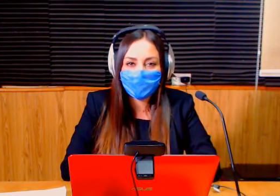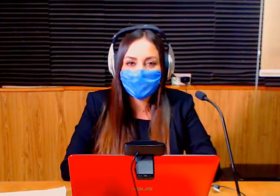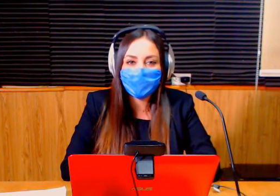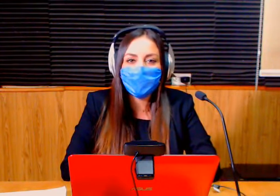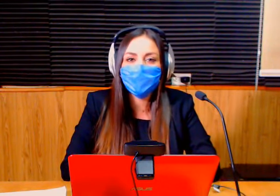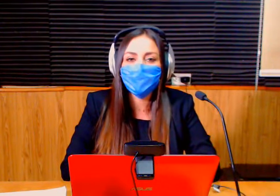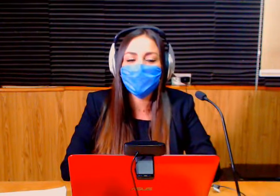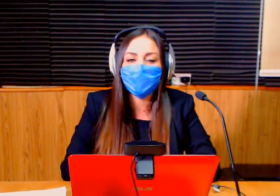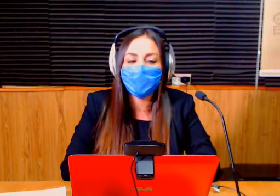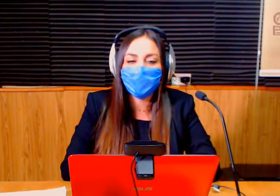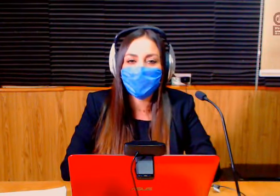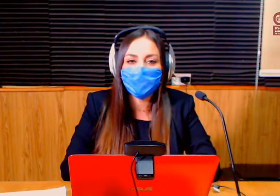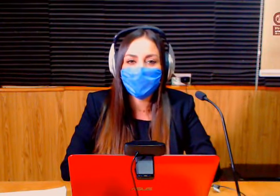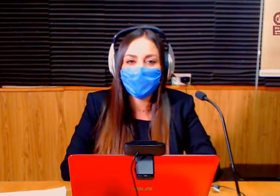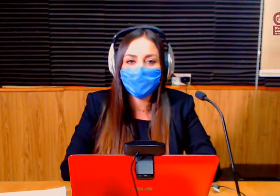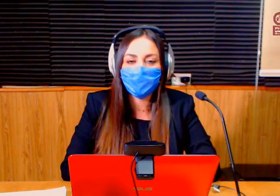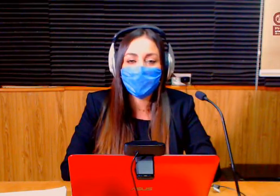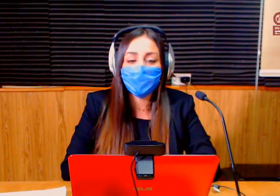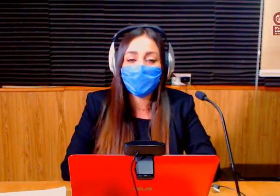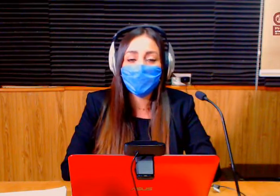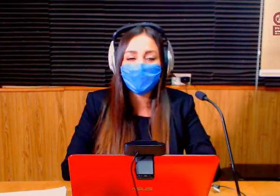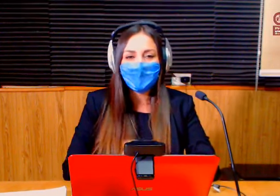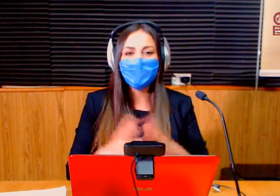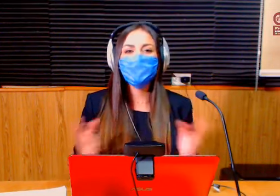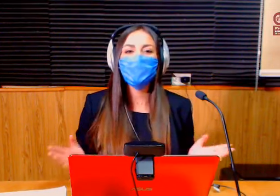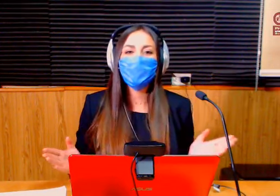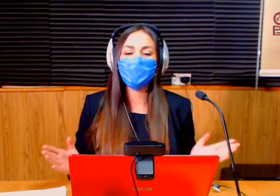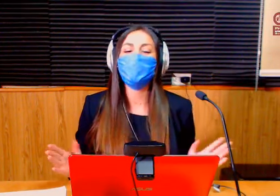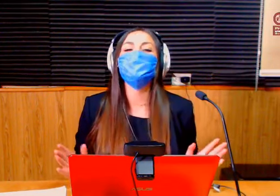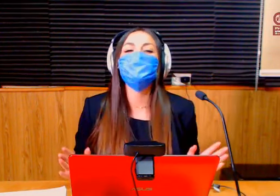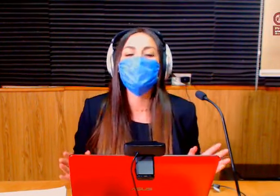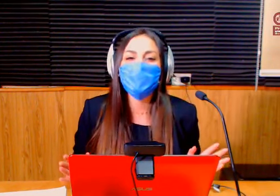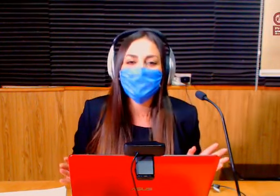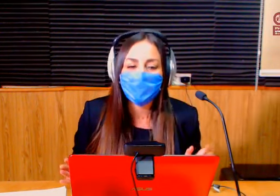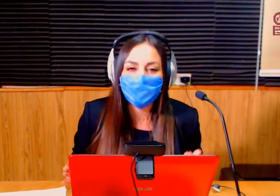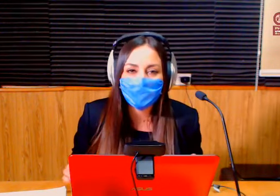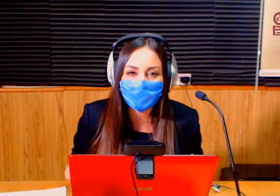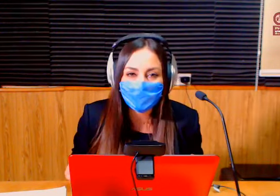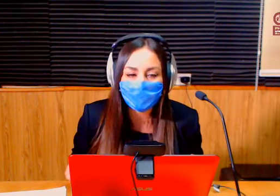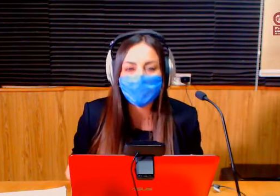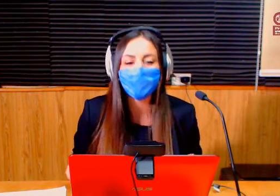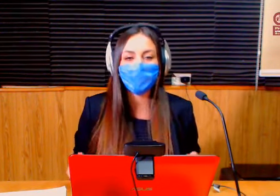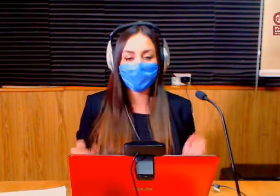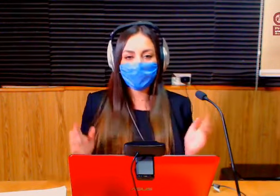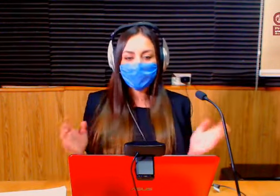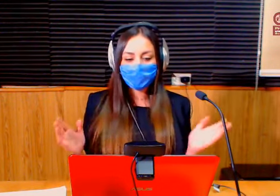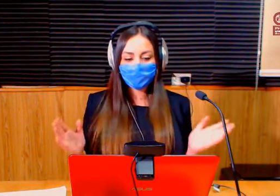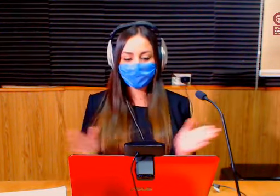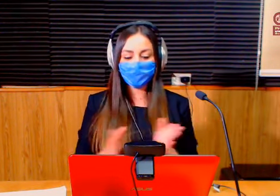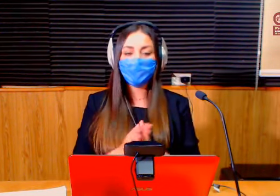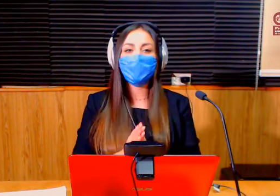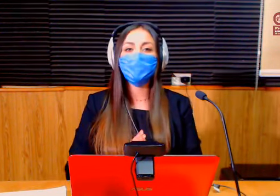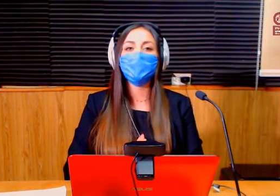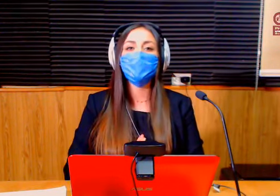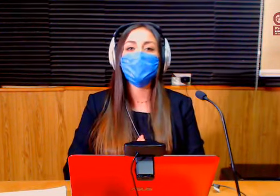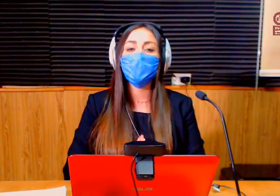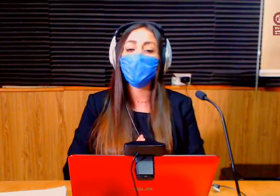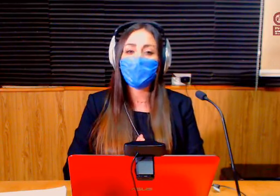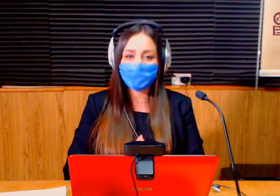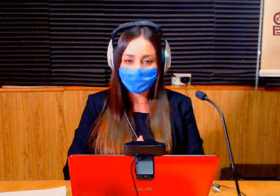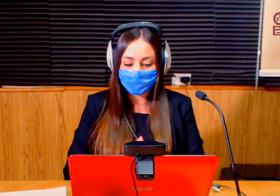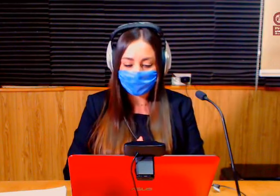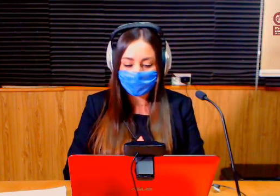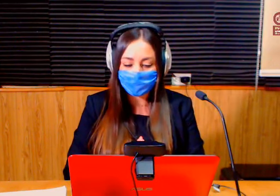de Veracruz y la Subsecretaría de Educación Media Superior y Superior, les doy la cordial bienvenida, me da mucho gusto que se vuelvan a conectar con nosotros en esta